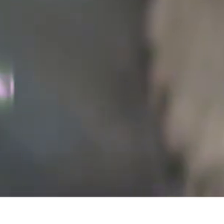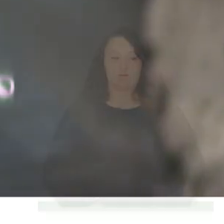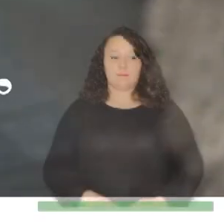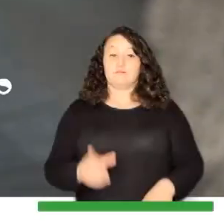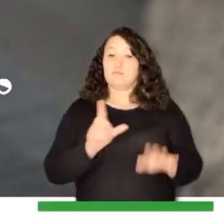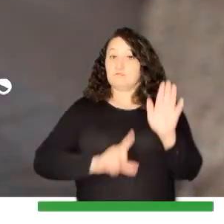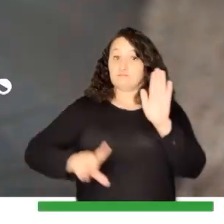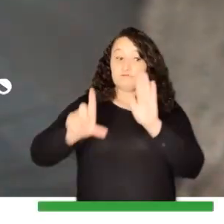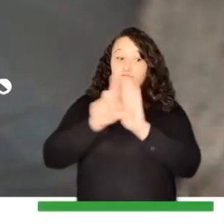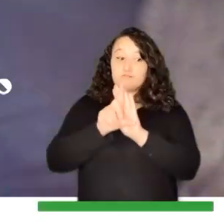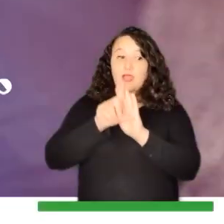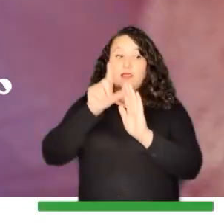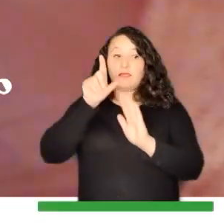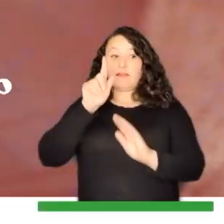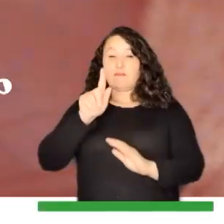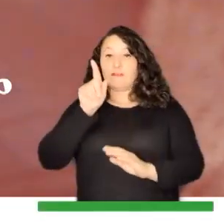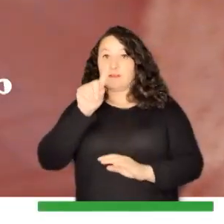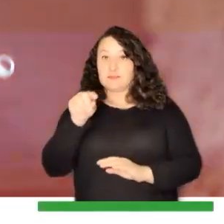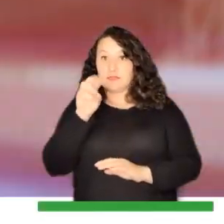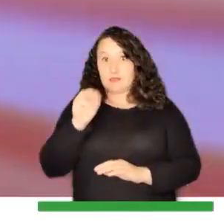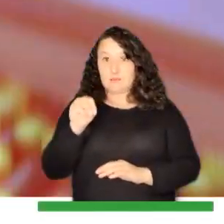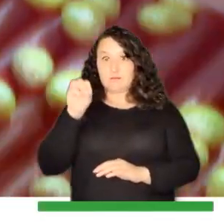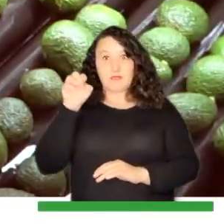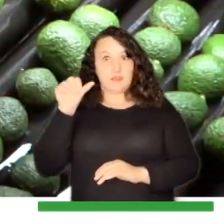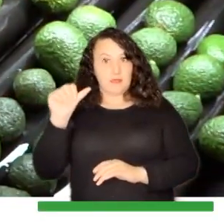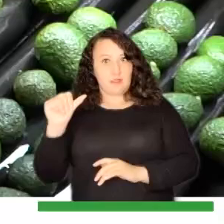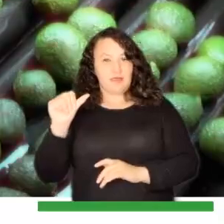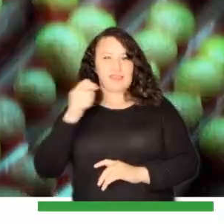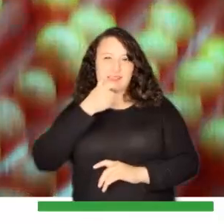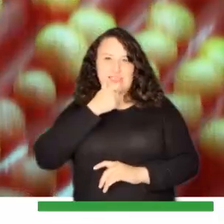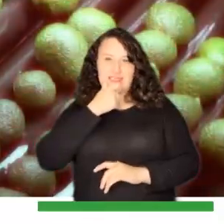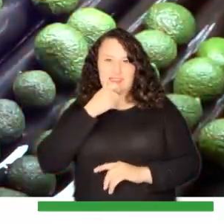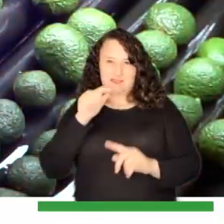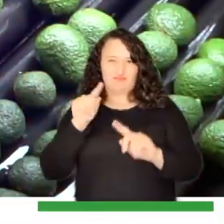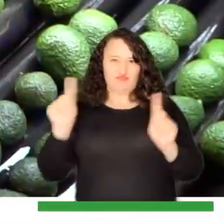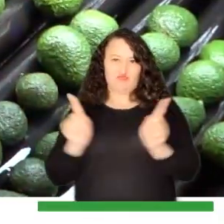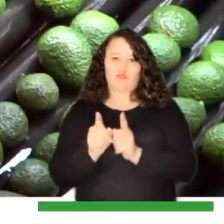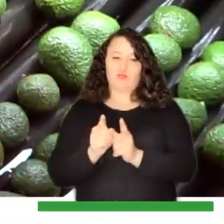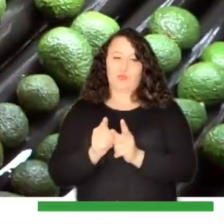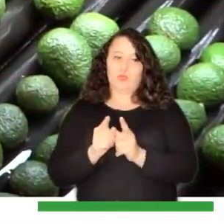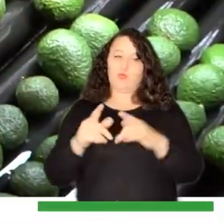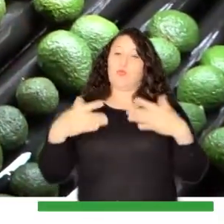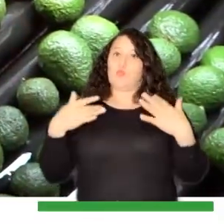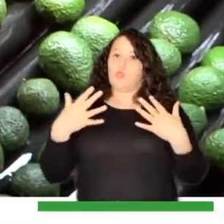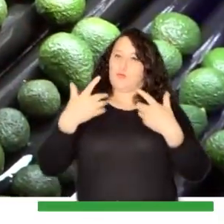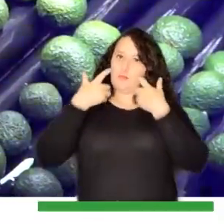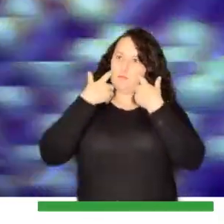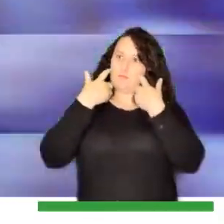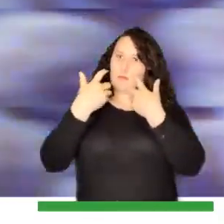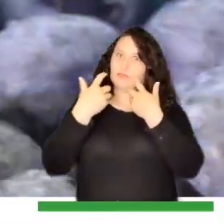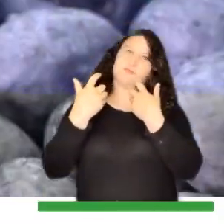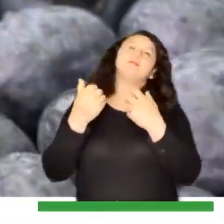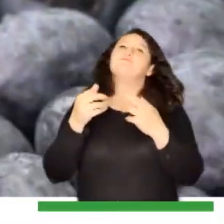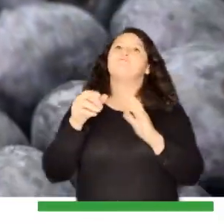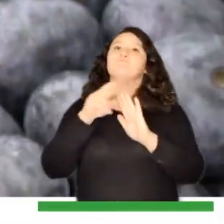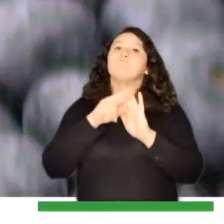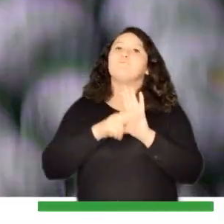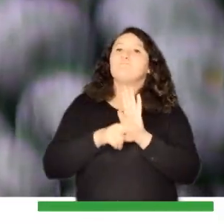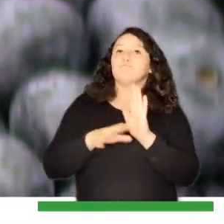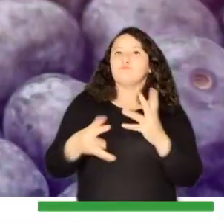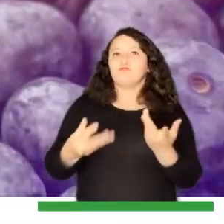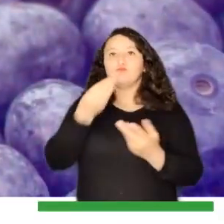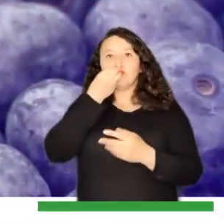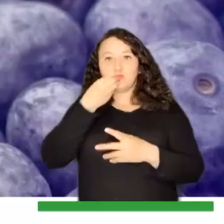La ley FSMA, por sus siglas en inglés, Food Safety Modernization Act, es un verdadero hito en la regulación de la